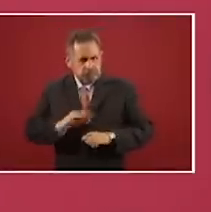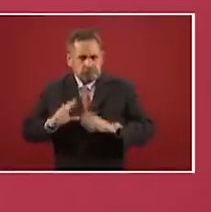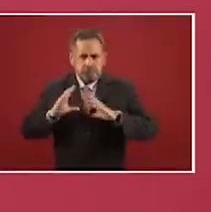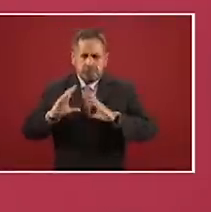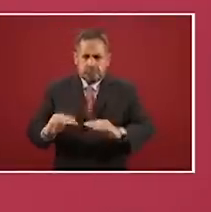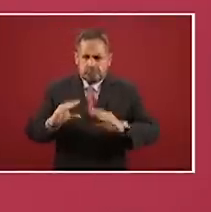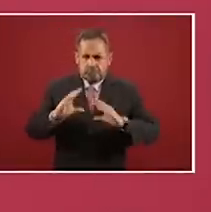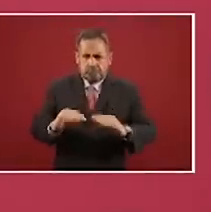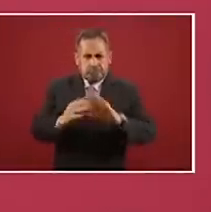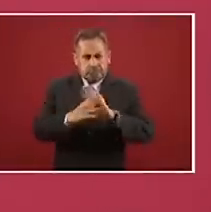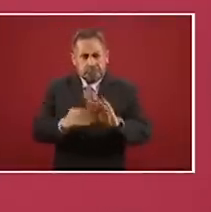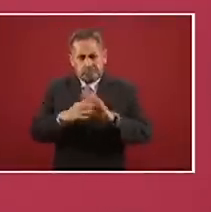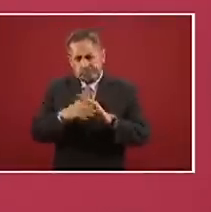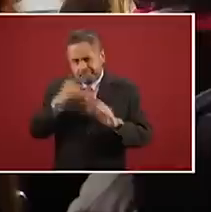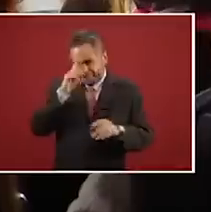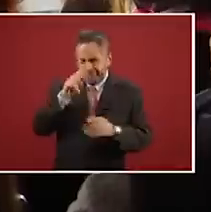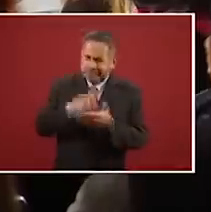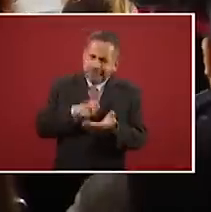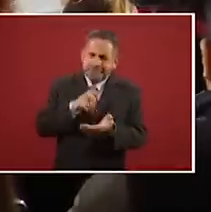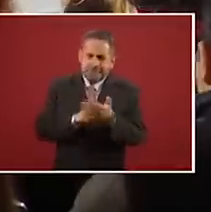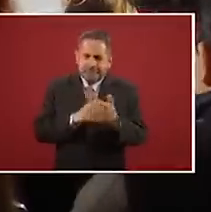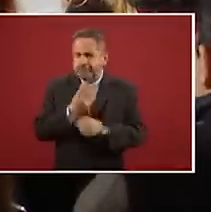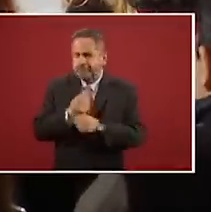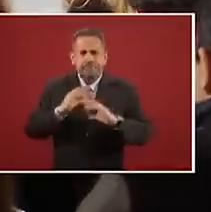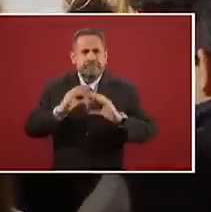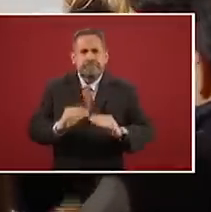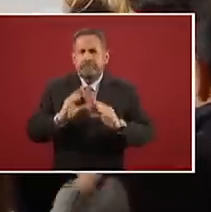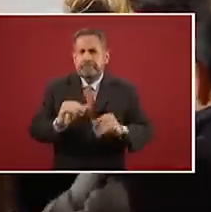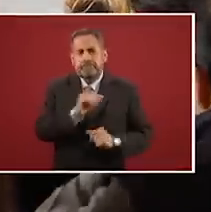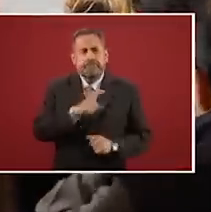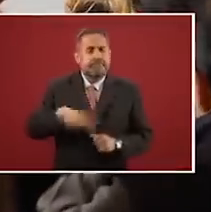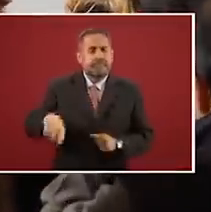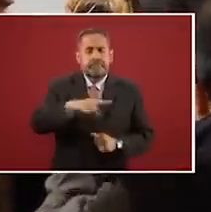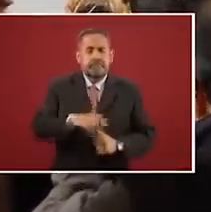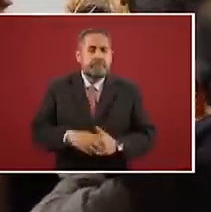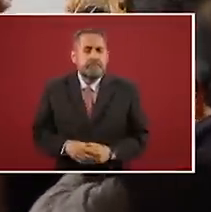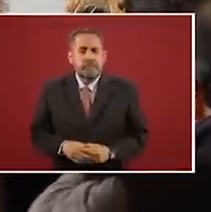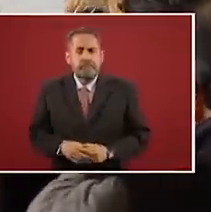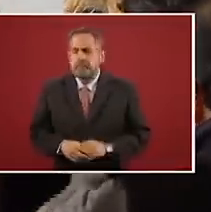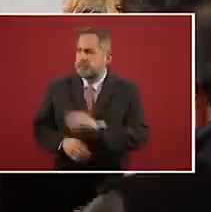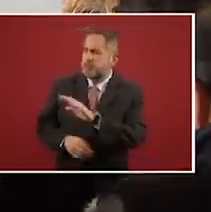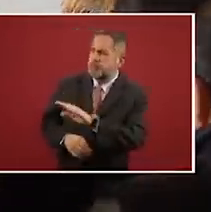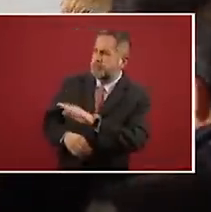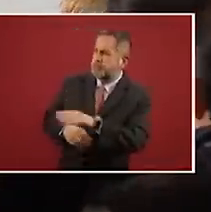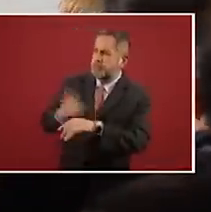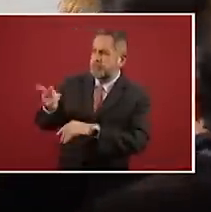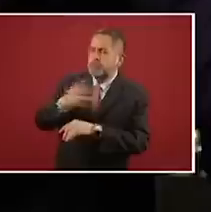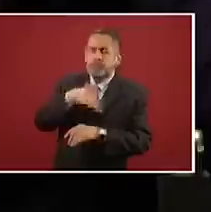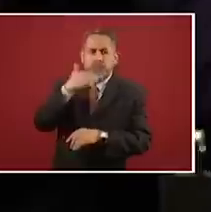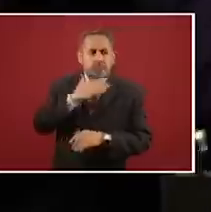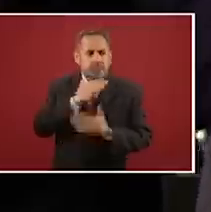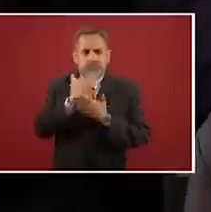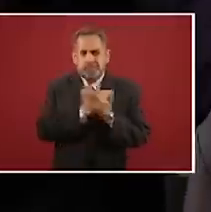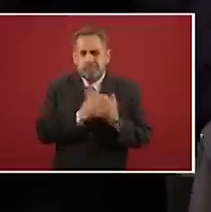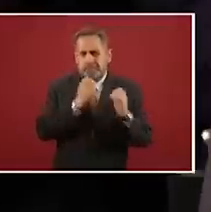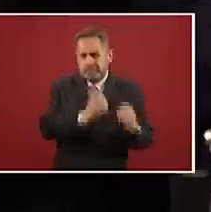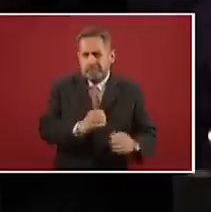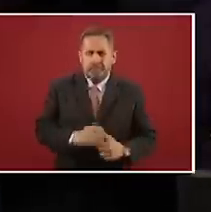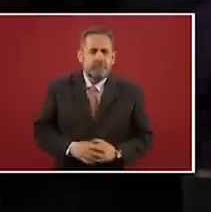estamos constantemente capacitando y formando. ¿Cero tolerancia a la corrupción en los cuerpos